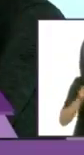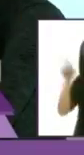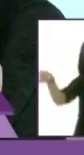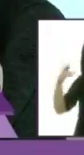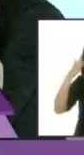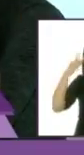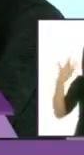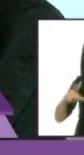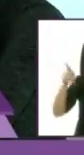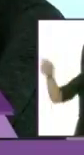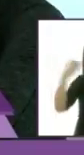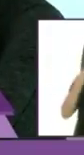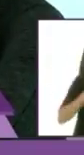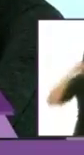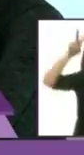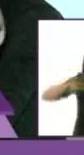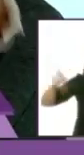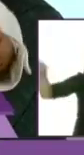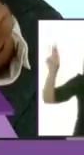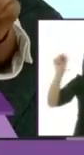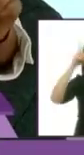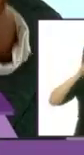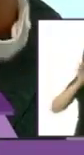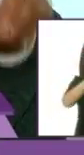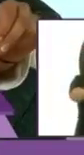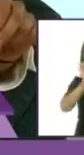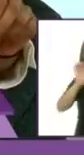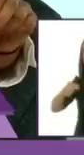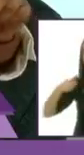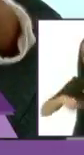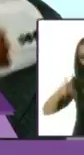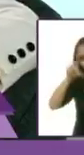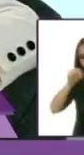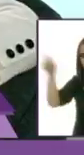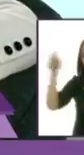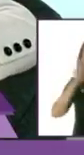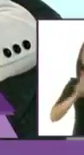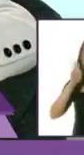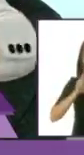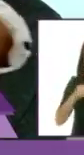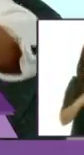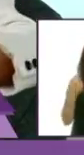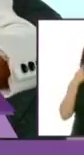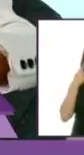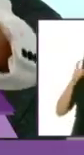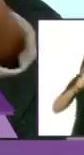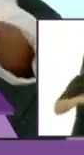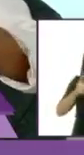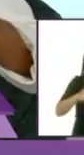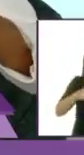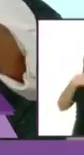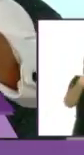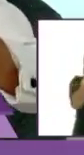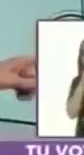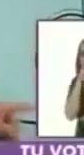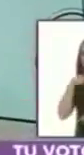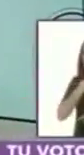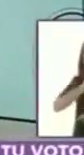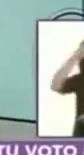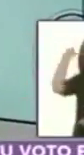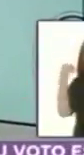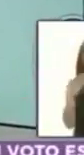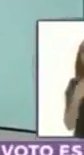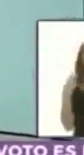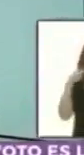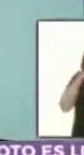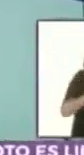jefatura, y pues Miquel, pues ayudar a José Antonio Meade en algo, y al PRI de no desaparecer, y Mariana